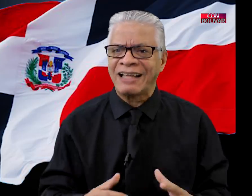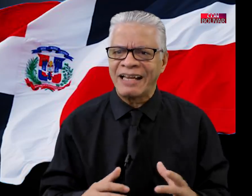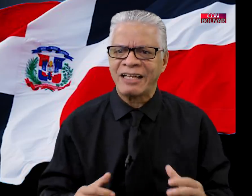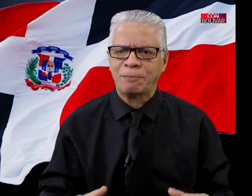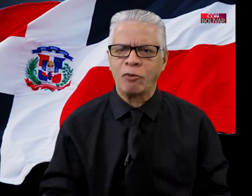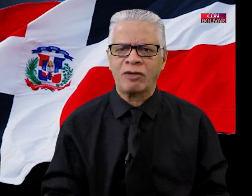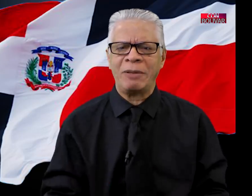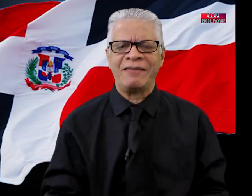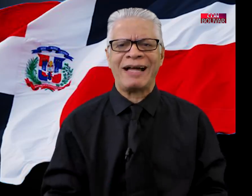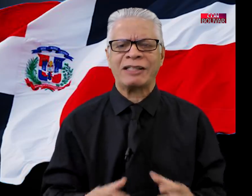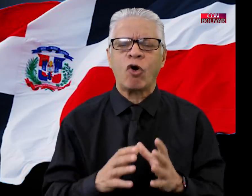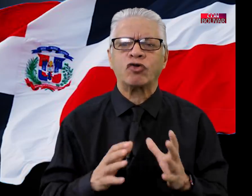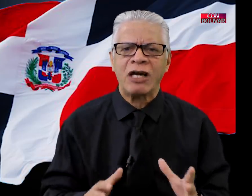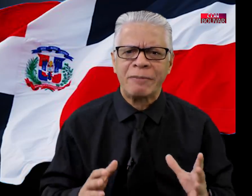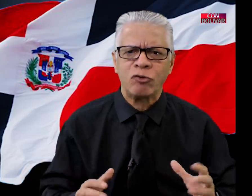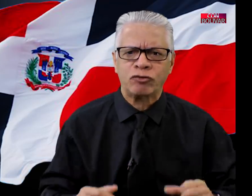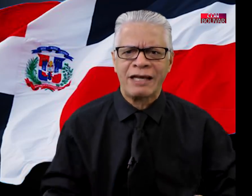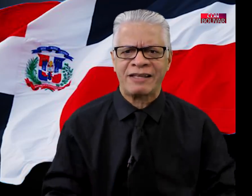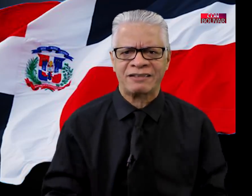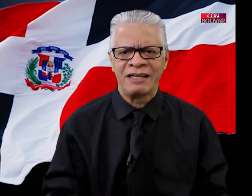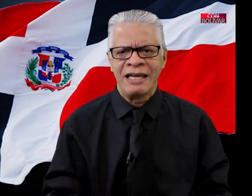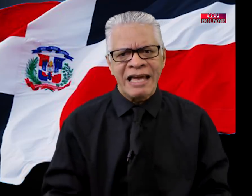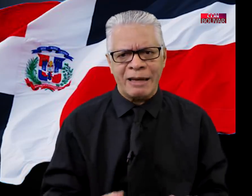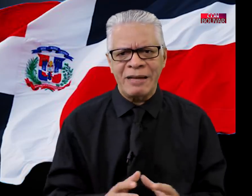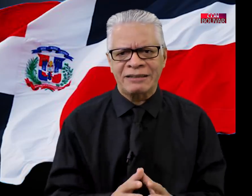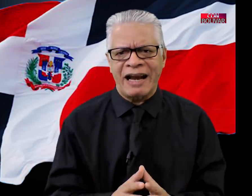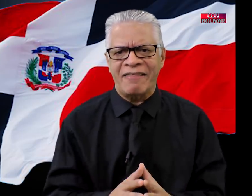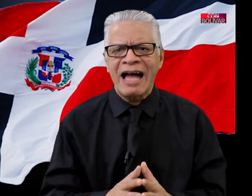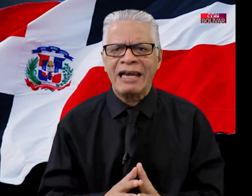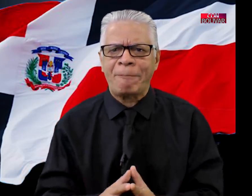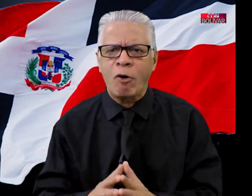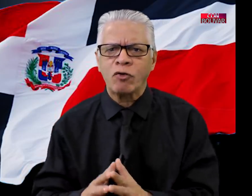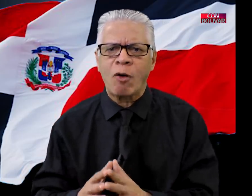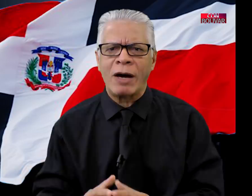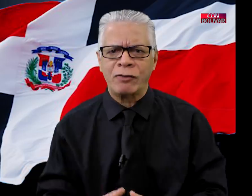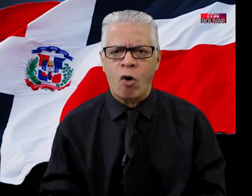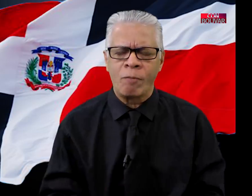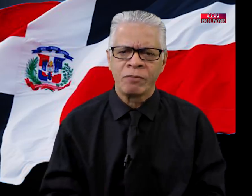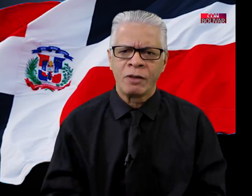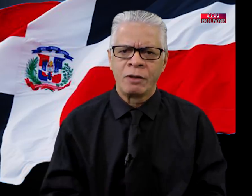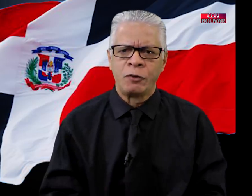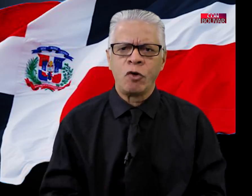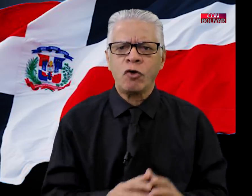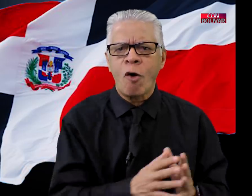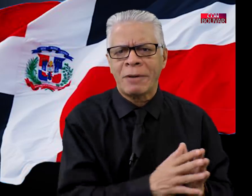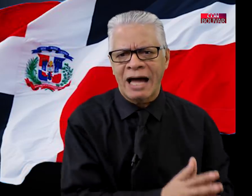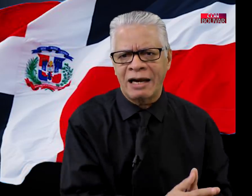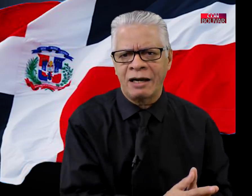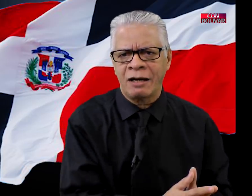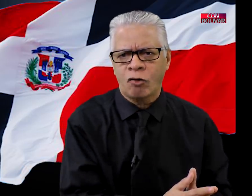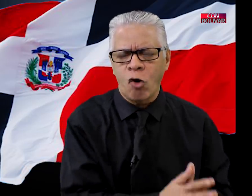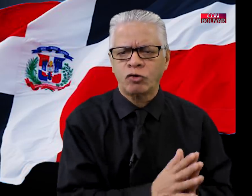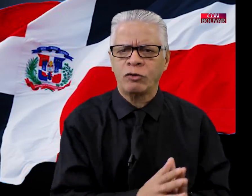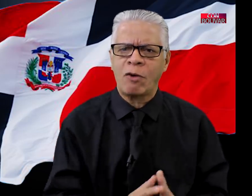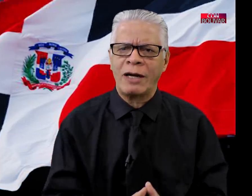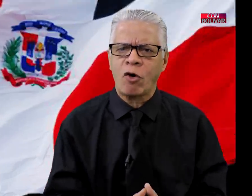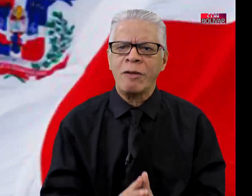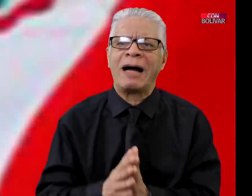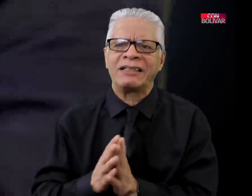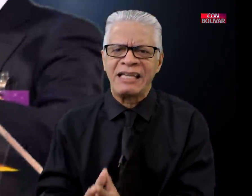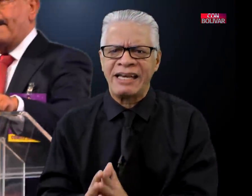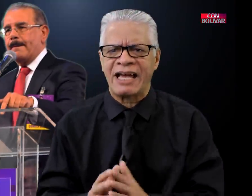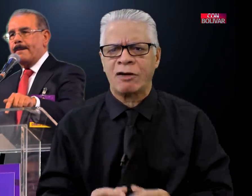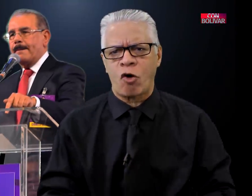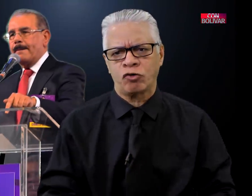Es tanta la irresponsabilidad que observen ustedes que mientras le dan el apoyo a Guaidó, no nombran al cónsul de Guaidó